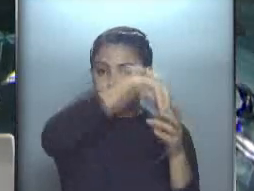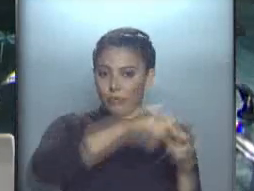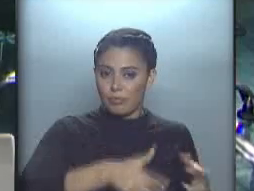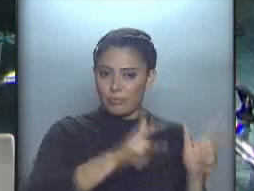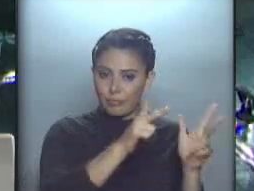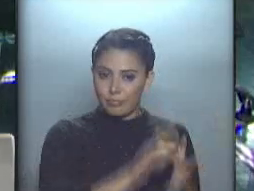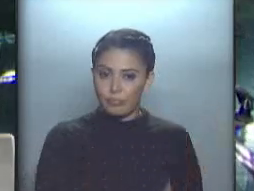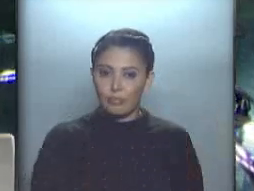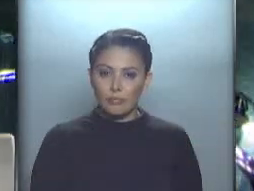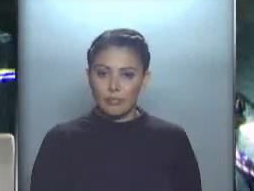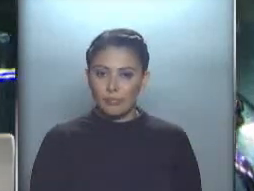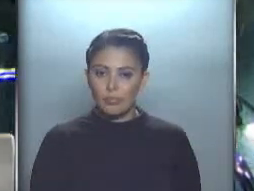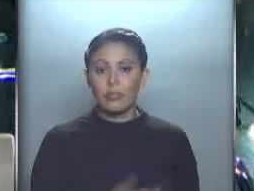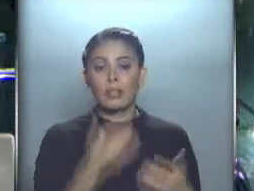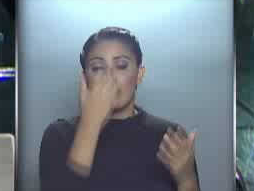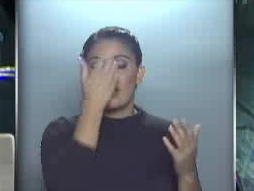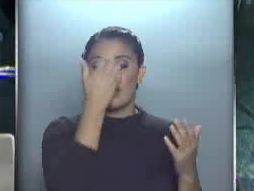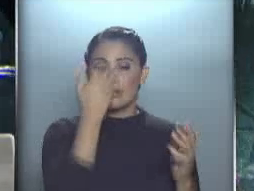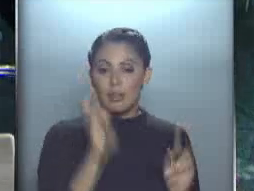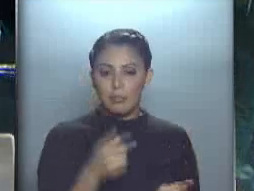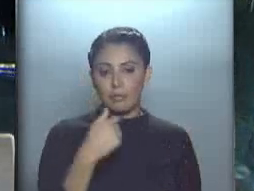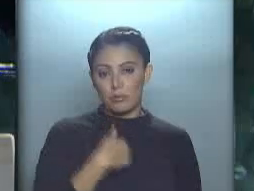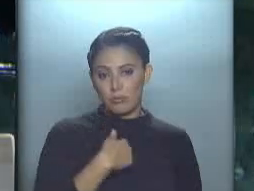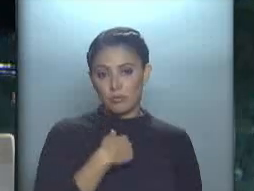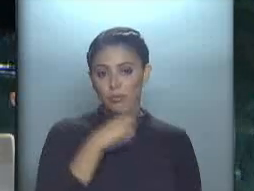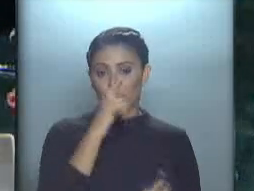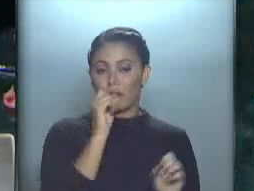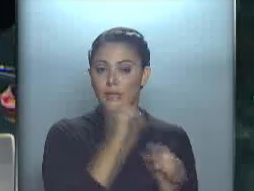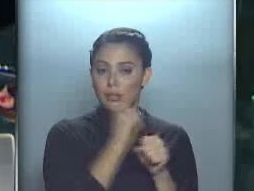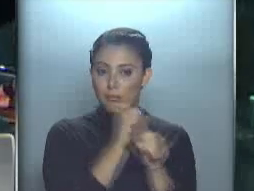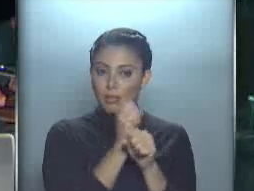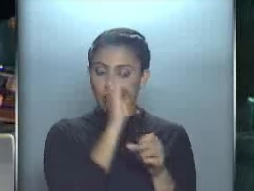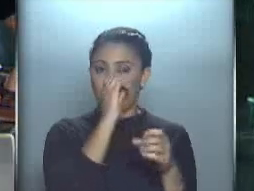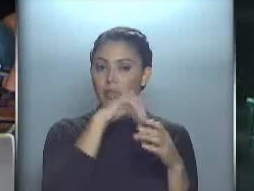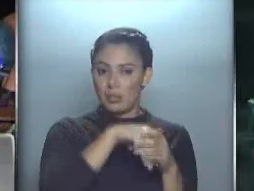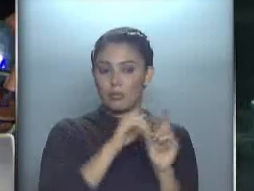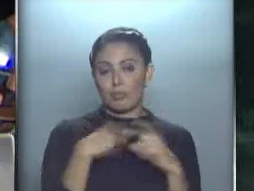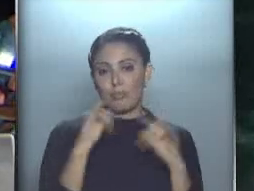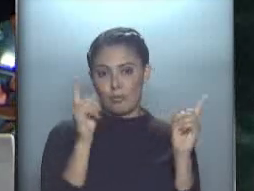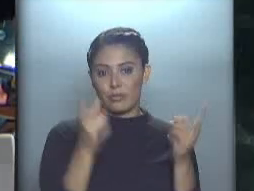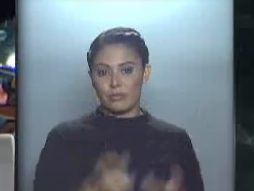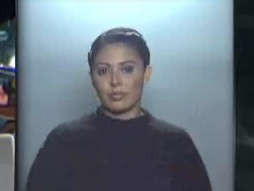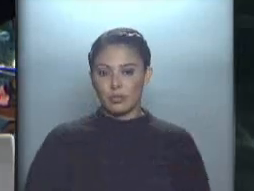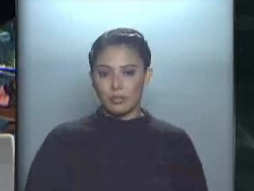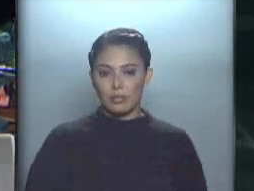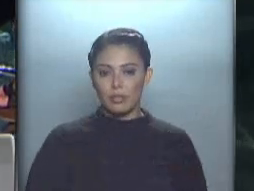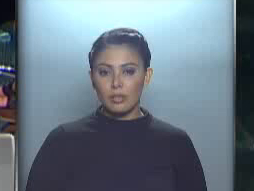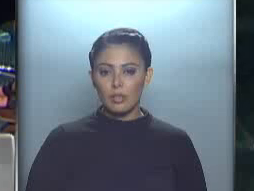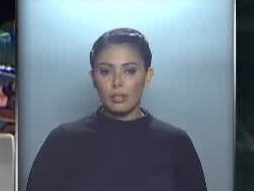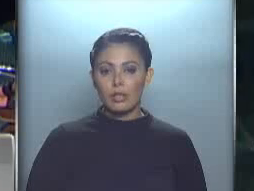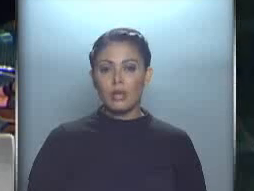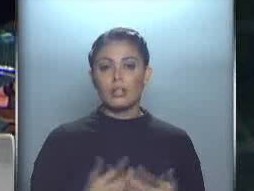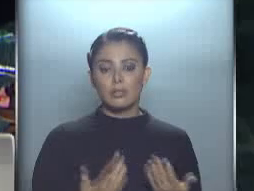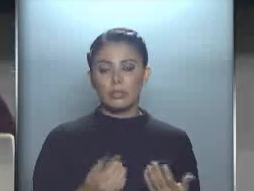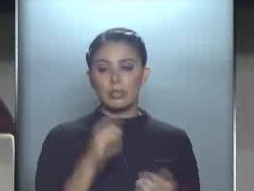edificio. Por otro lado, yo soy personal del instituto porque además soy docente. En la